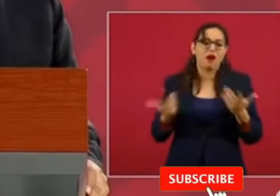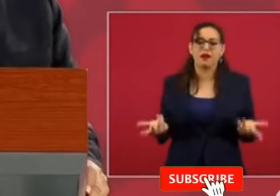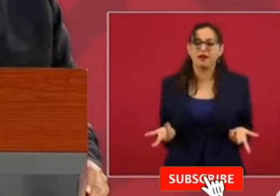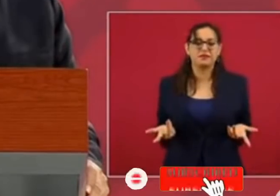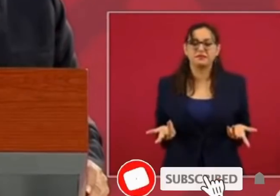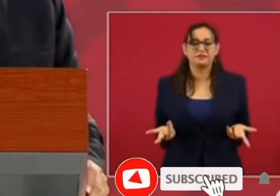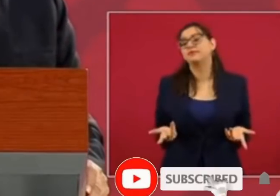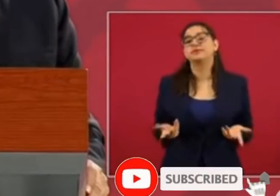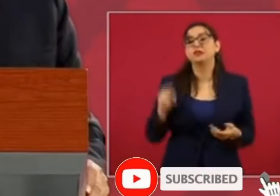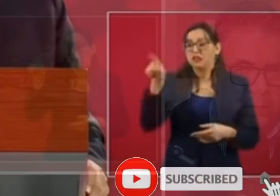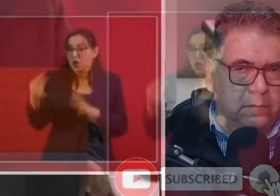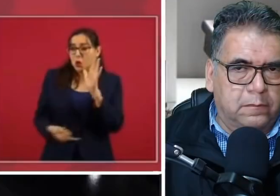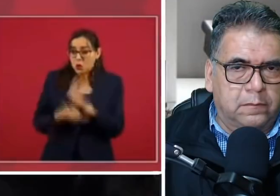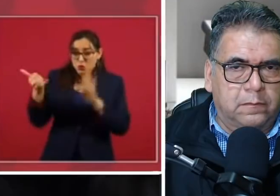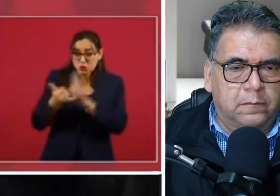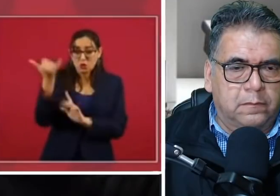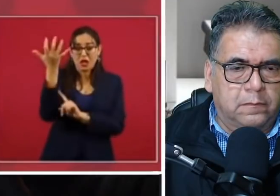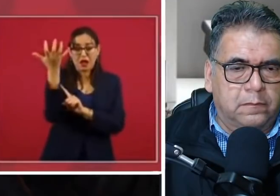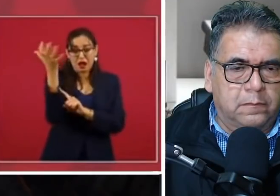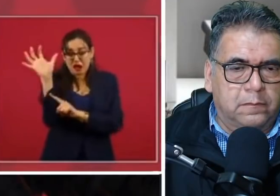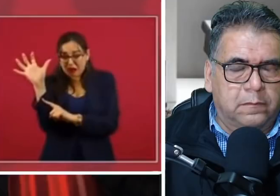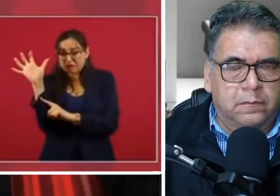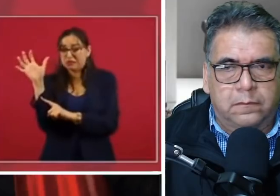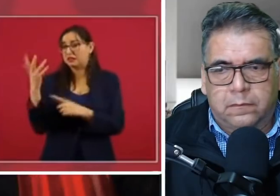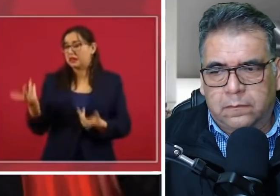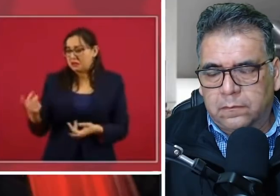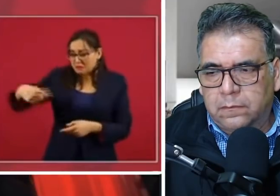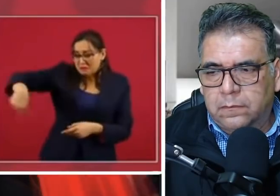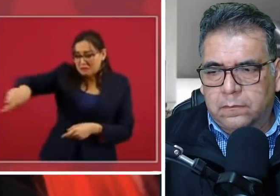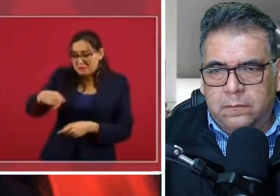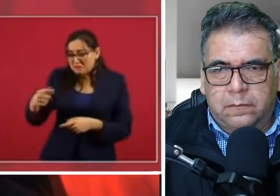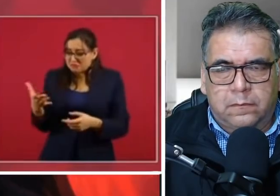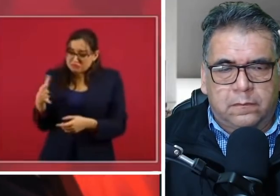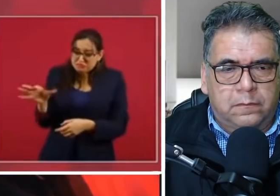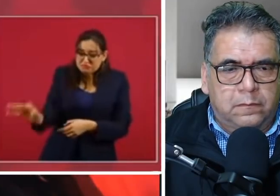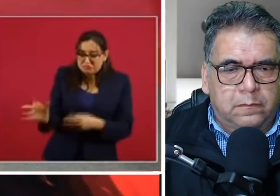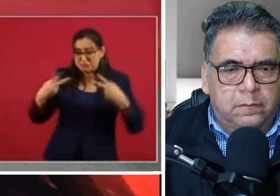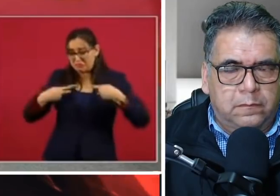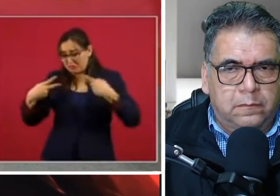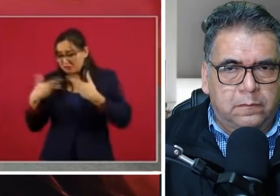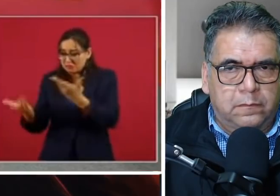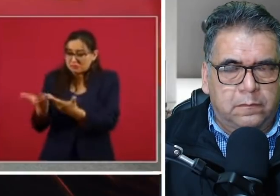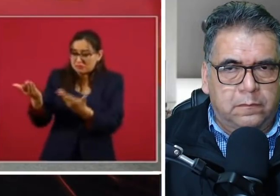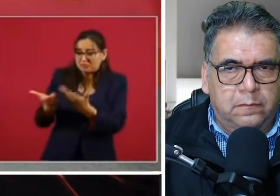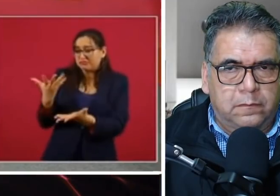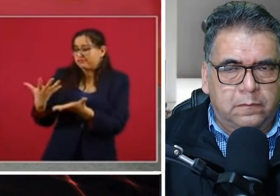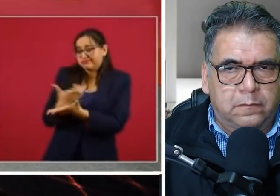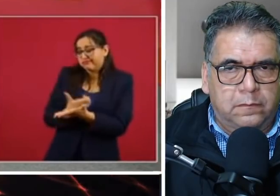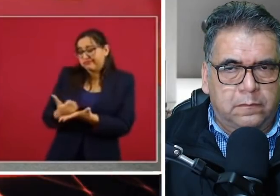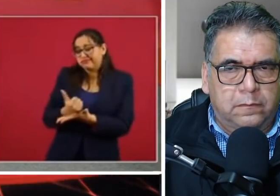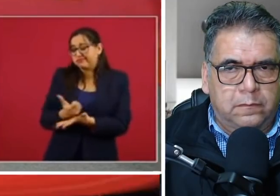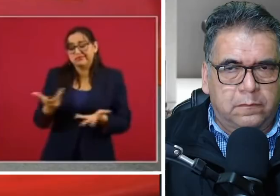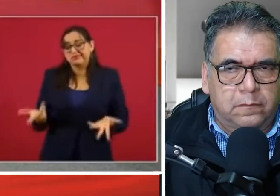poner una antena allá, es muy poca la población. Entonces ya no es